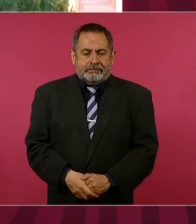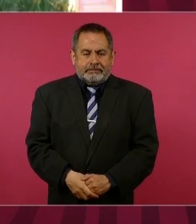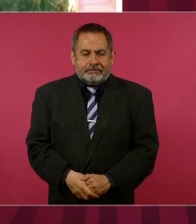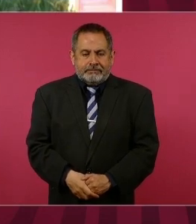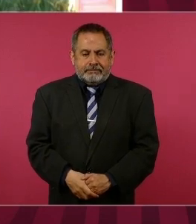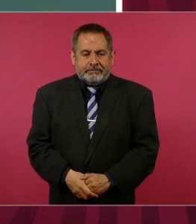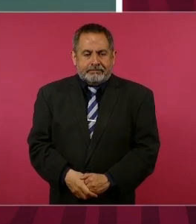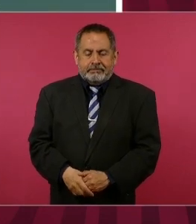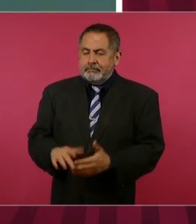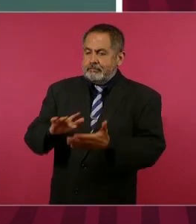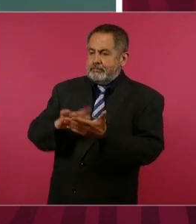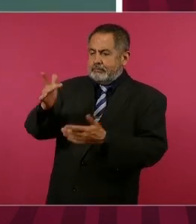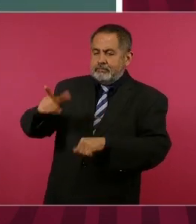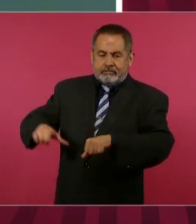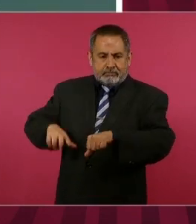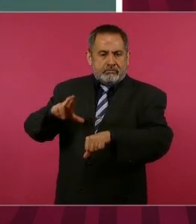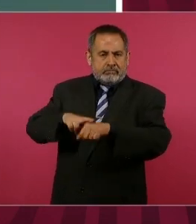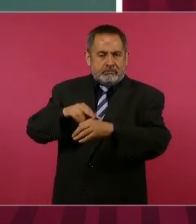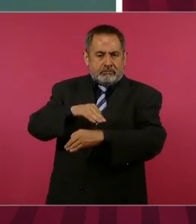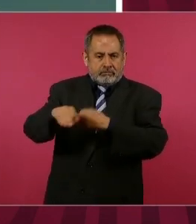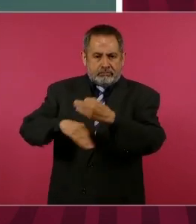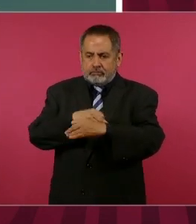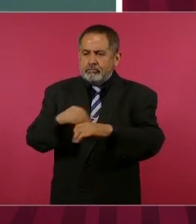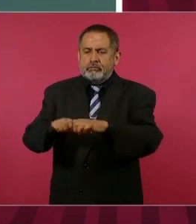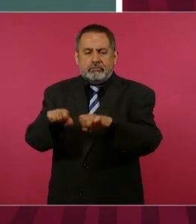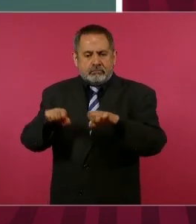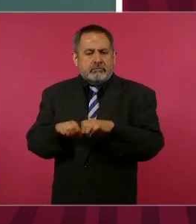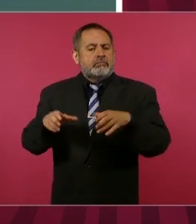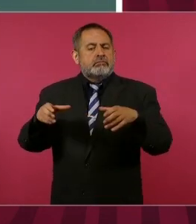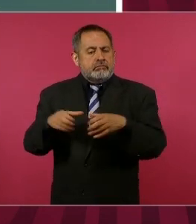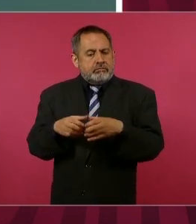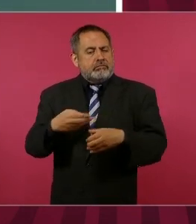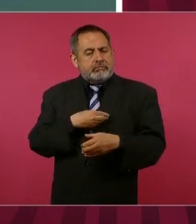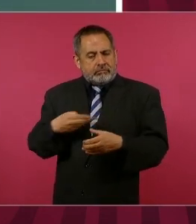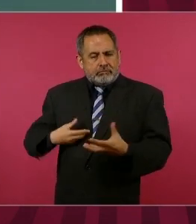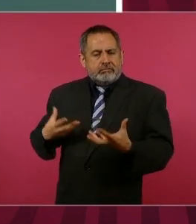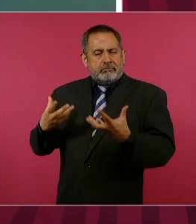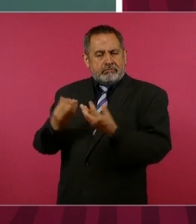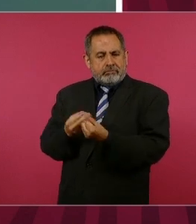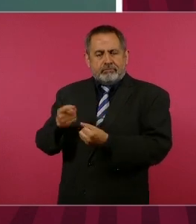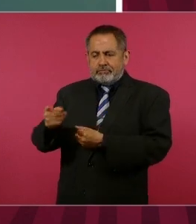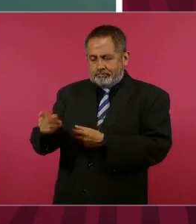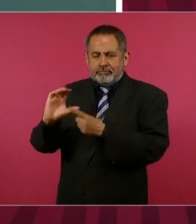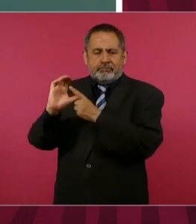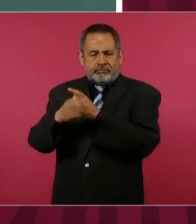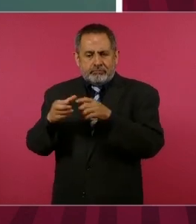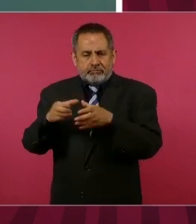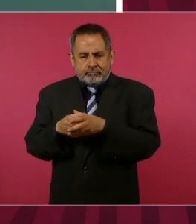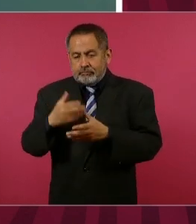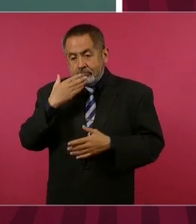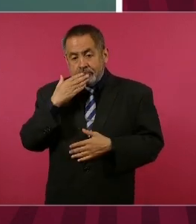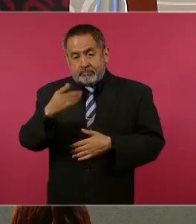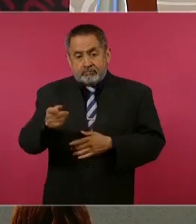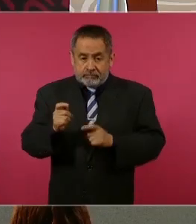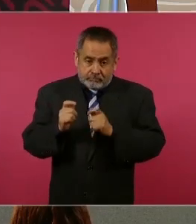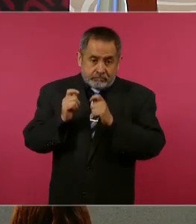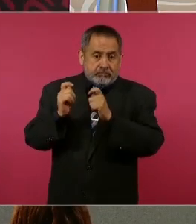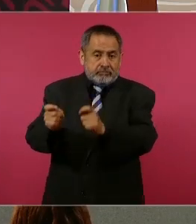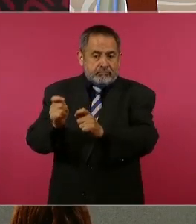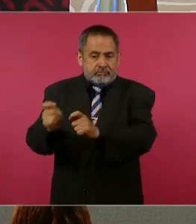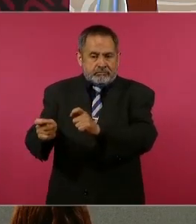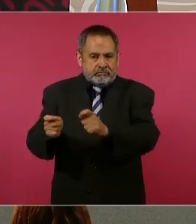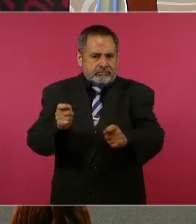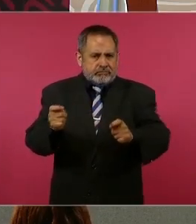Muchas gracias, gobernador, a todo el equipo y a los integrantes del comité. También mencionar, empiezan a